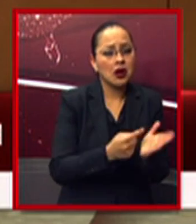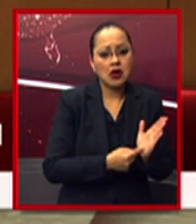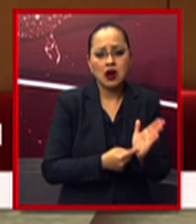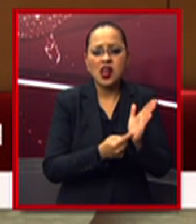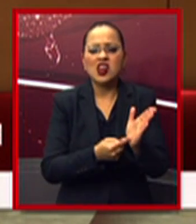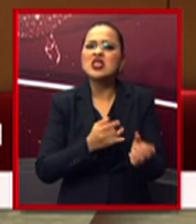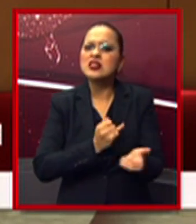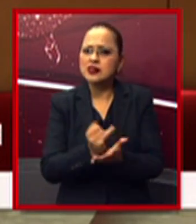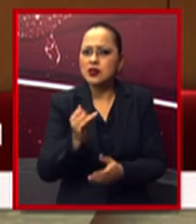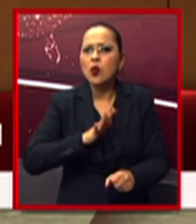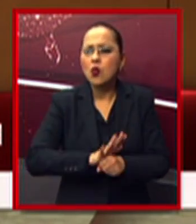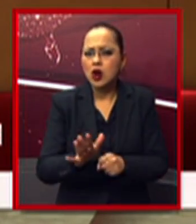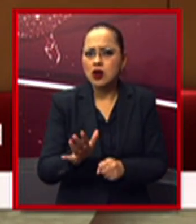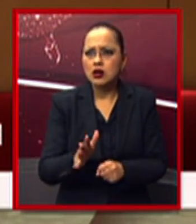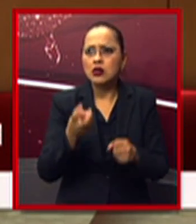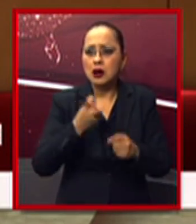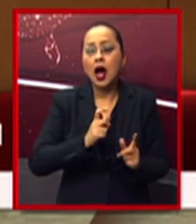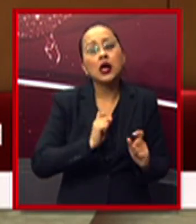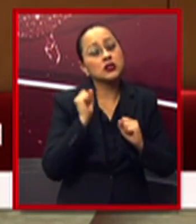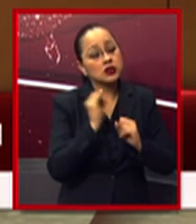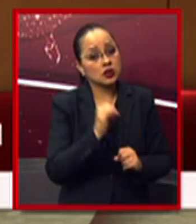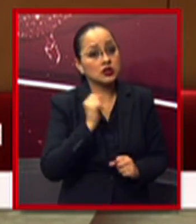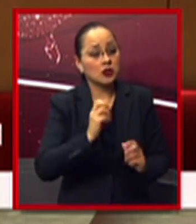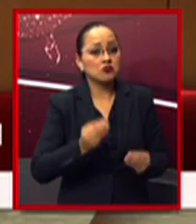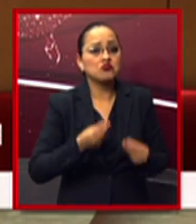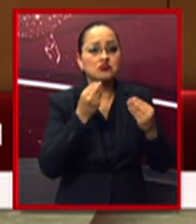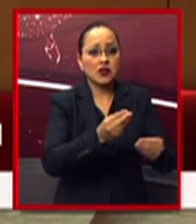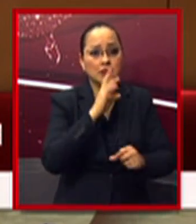documento? Síganselo echando al ejército.